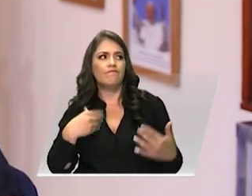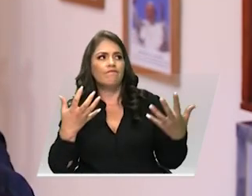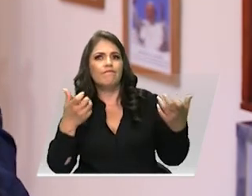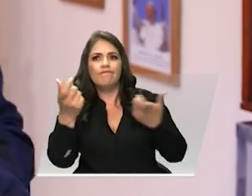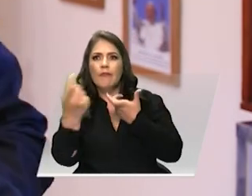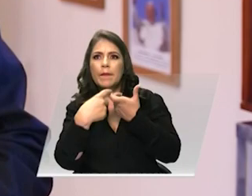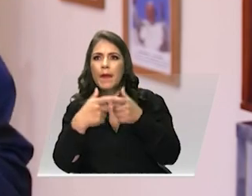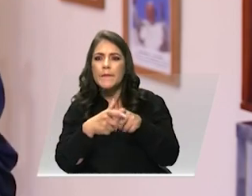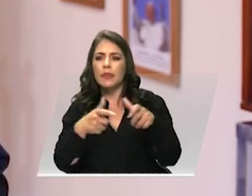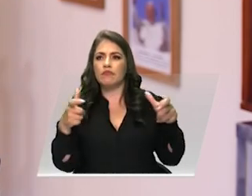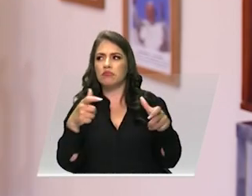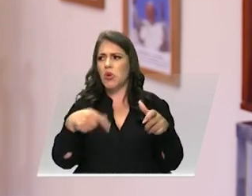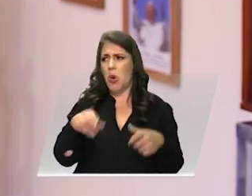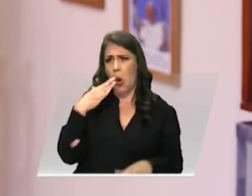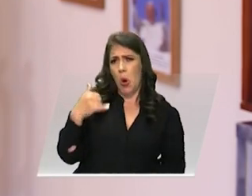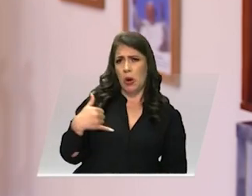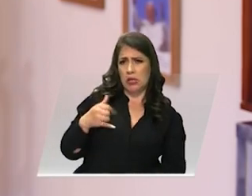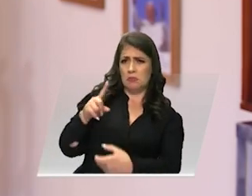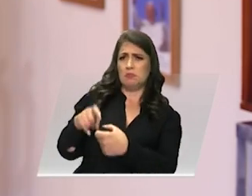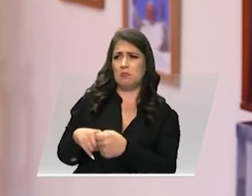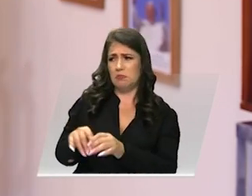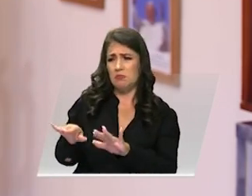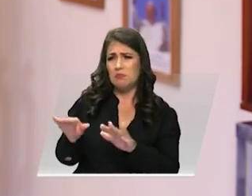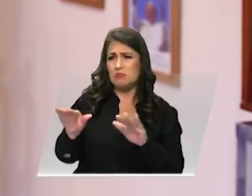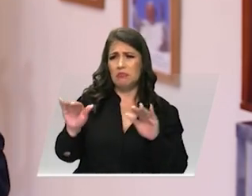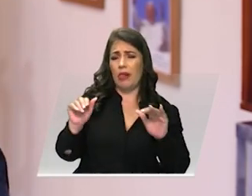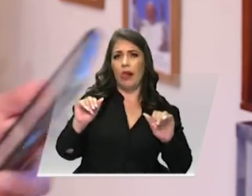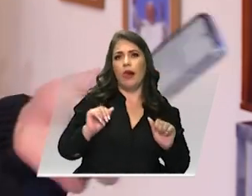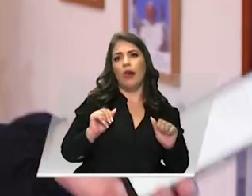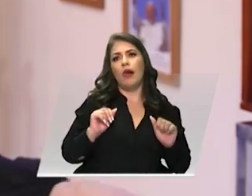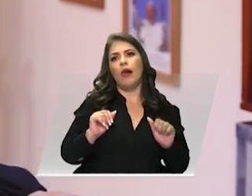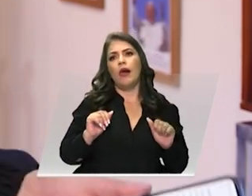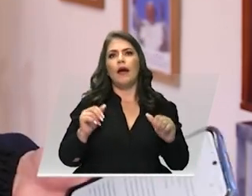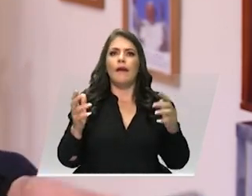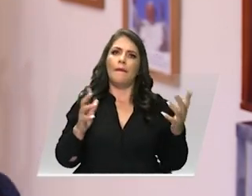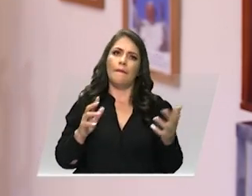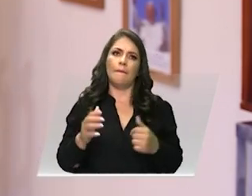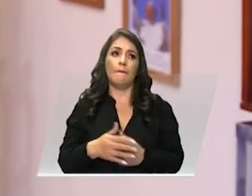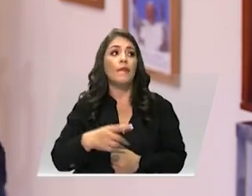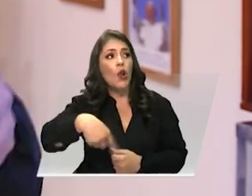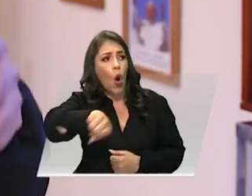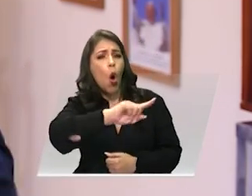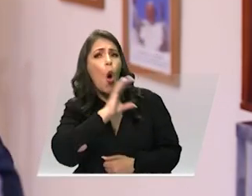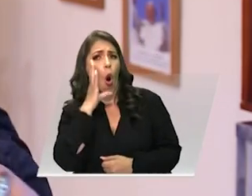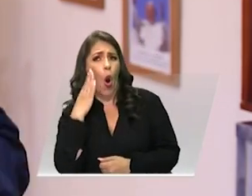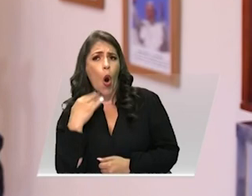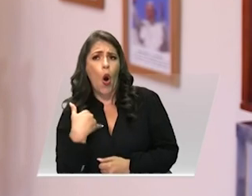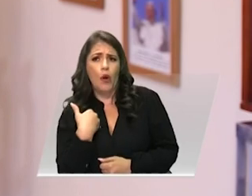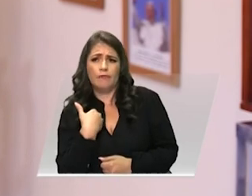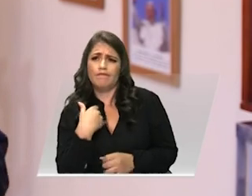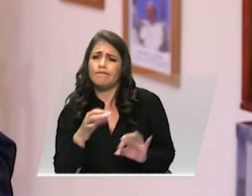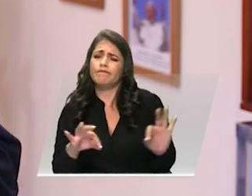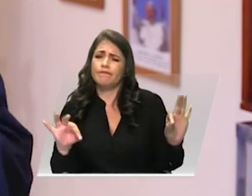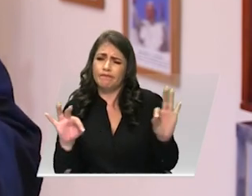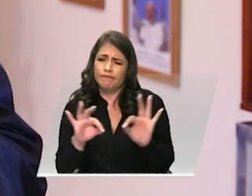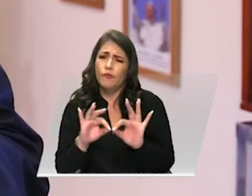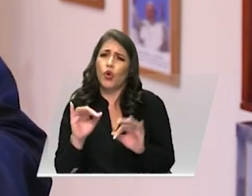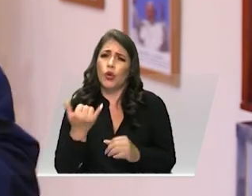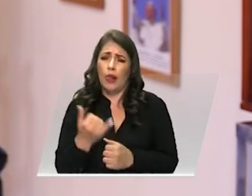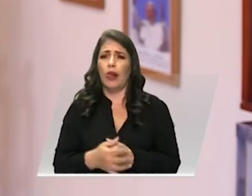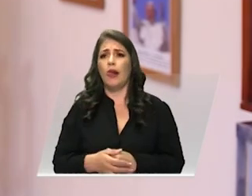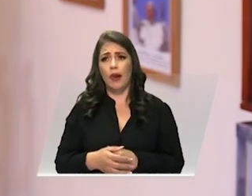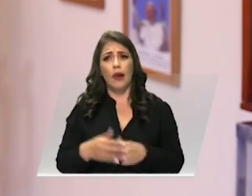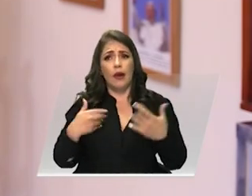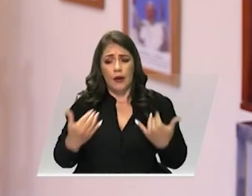de que hoy muchos jóvenes no ven este camino como proyecto de vida, hay precisamente otros jóvenes que dicen que es necesario en este